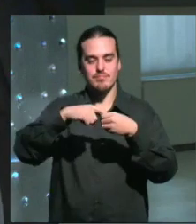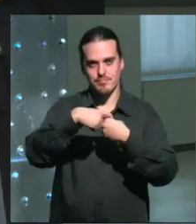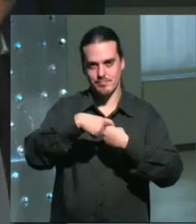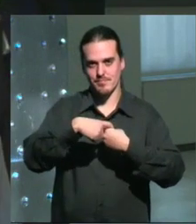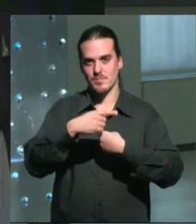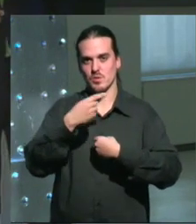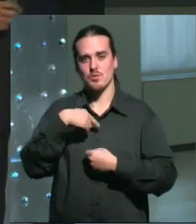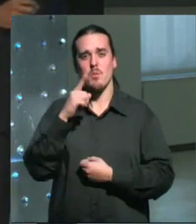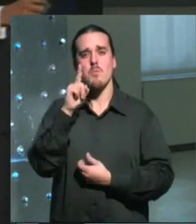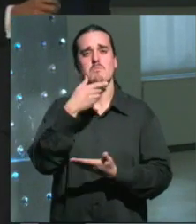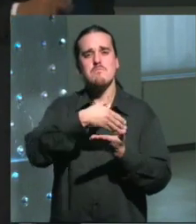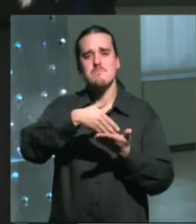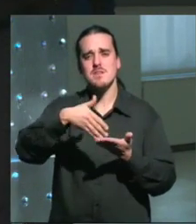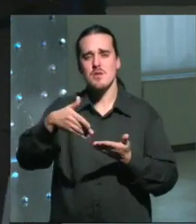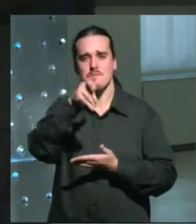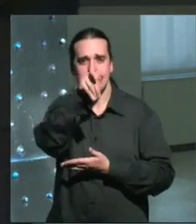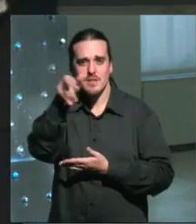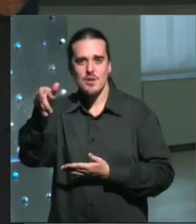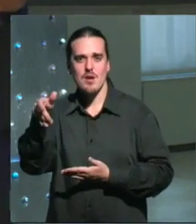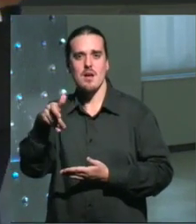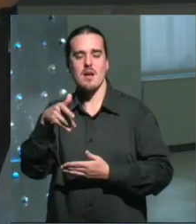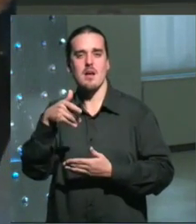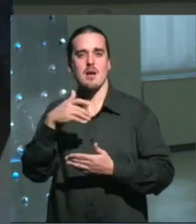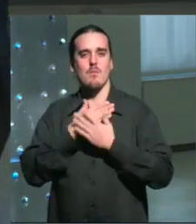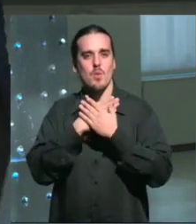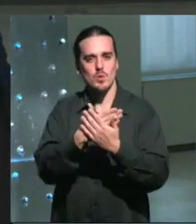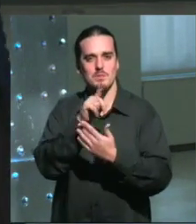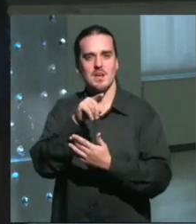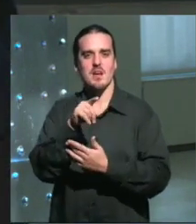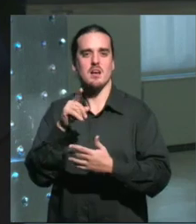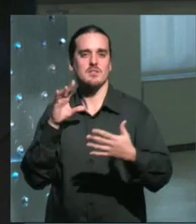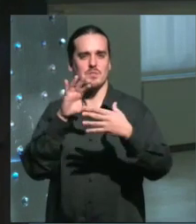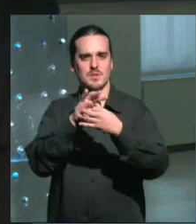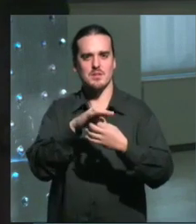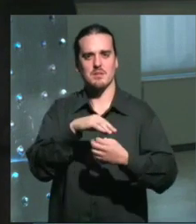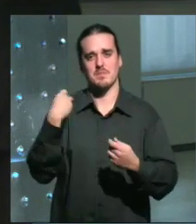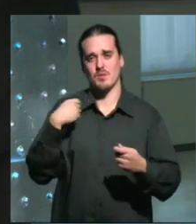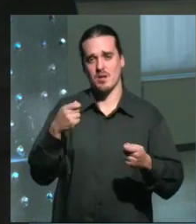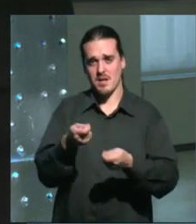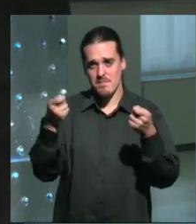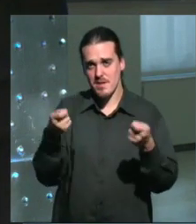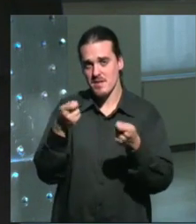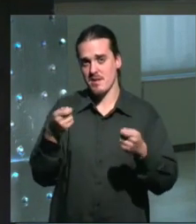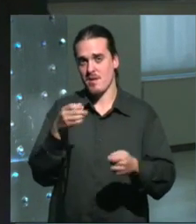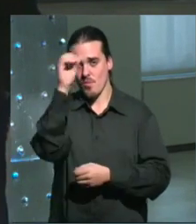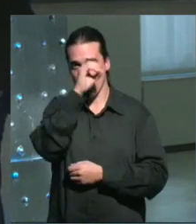voluntarios y empleados para la campaña de Obama, del 2008. En el 2012 llegaron a ser casi 1.400.000.